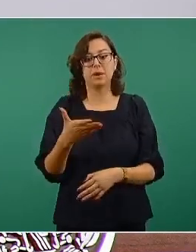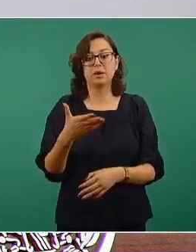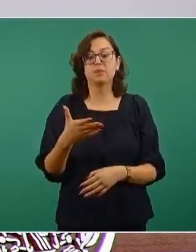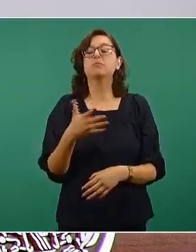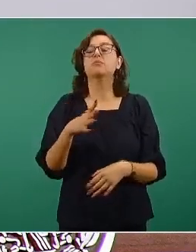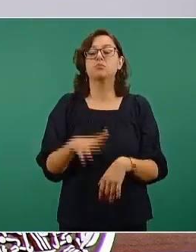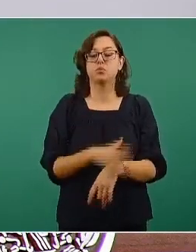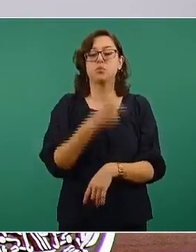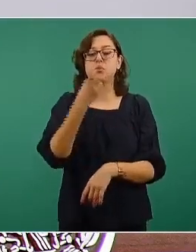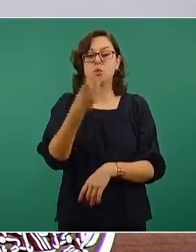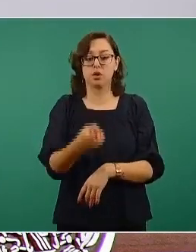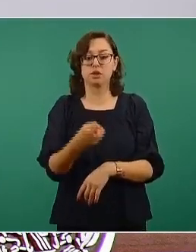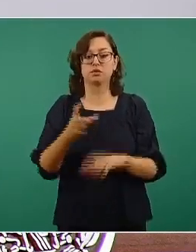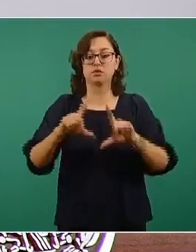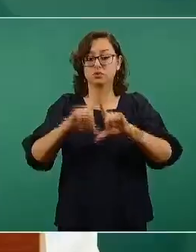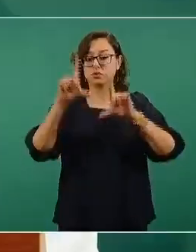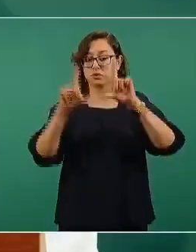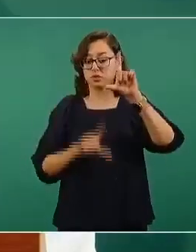de Estrategia